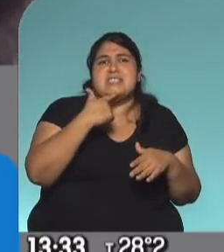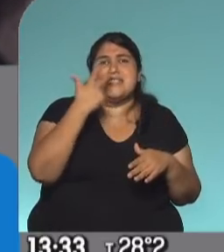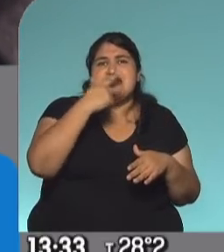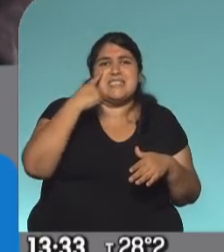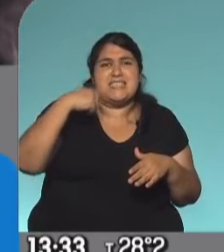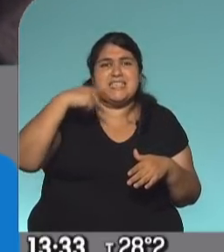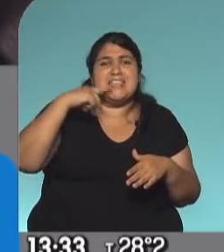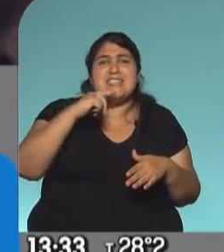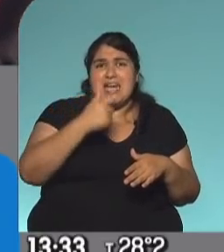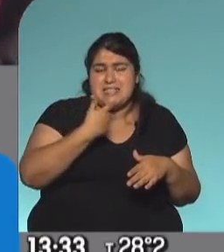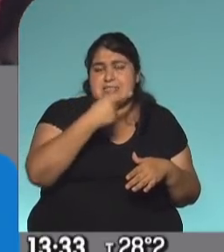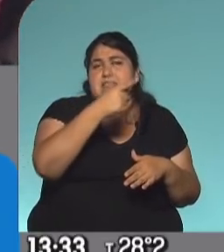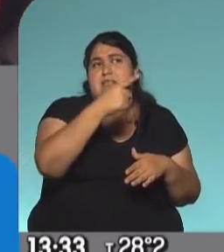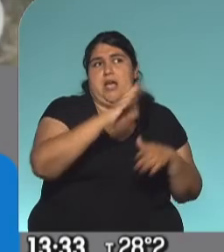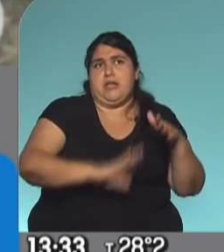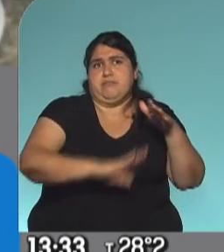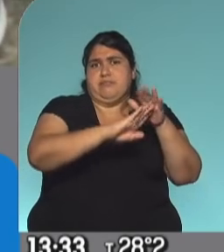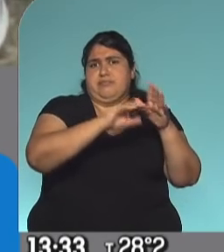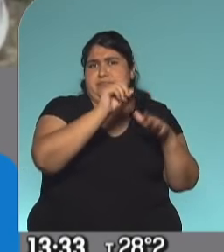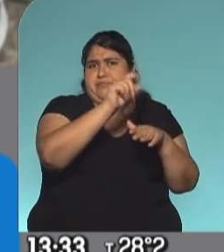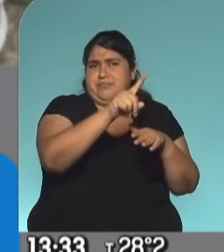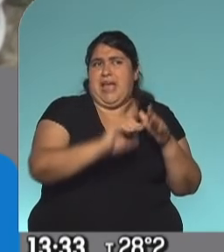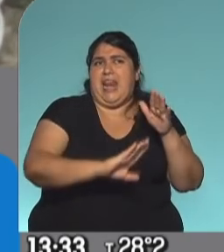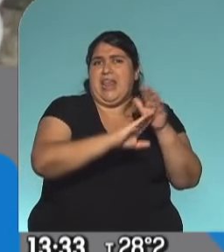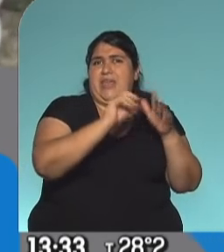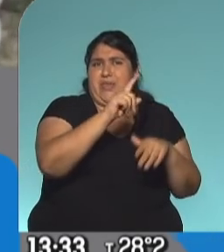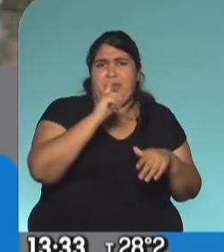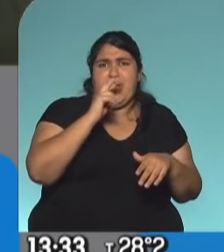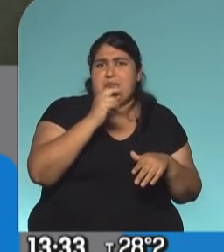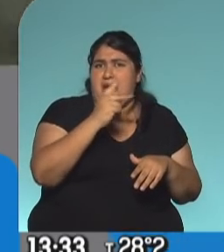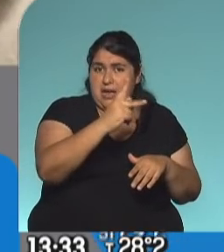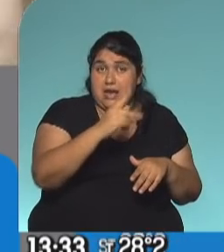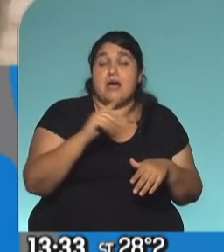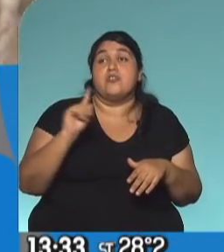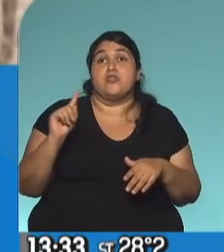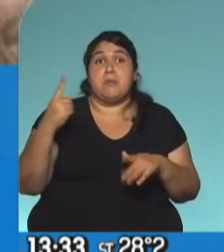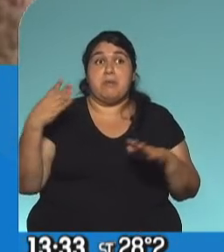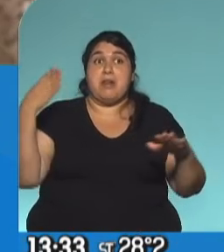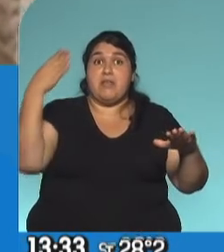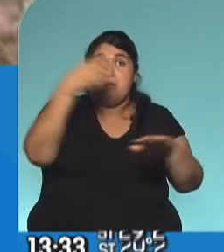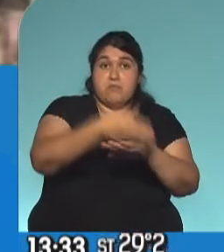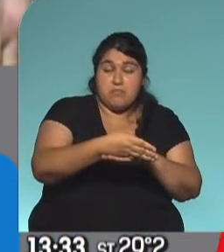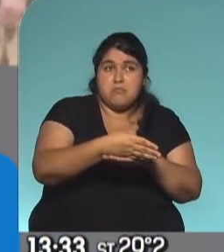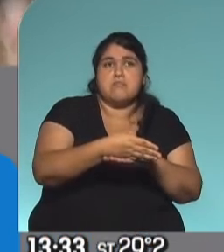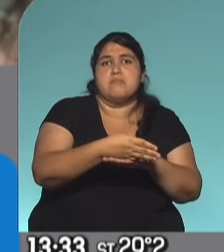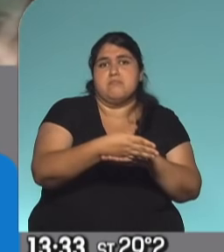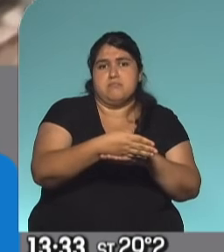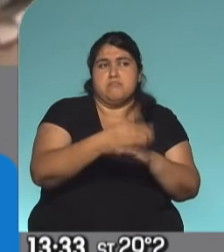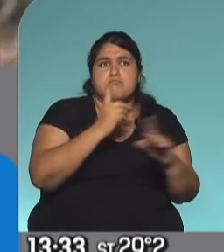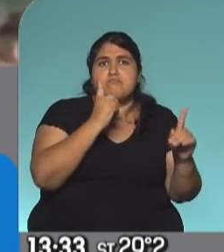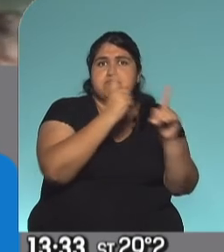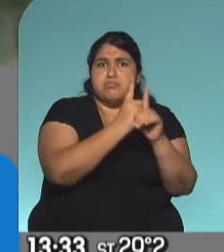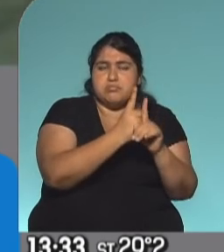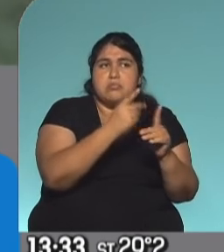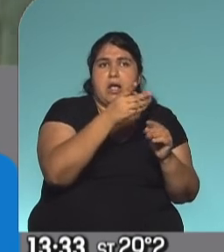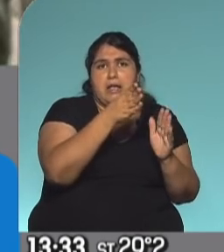el gran ayatolá de Irak. Así que una parte del primer día cuando llega en Bagdad será institución, parte después